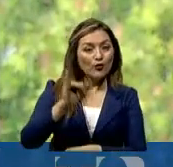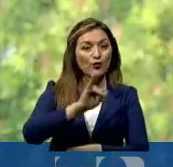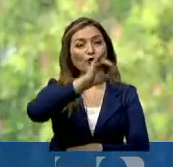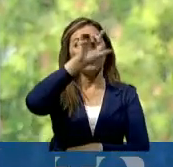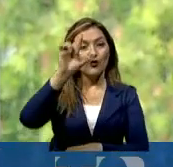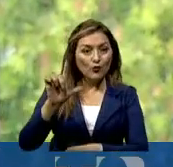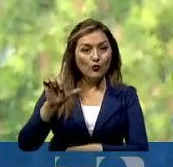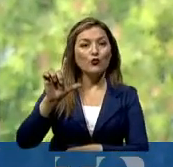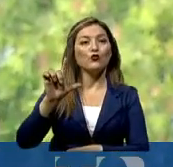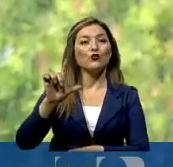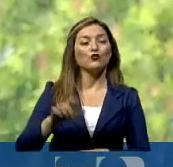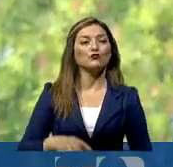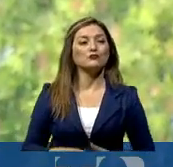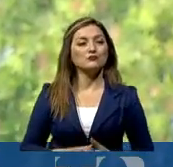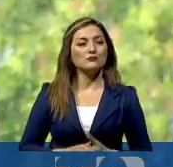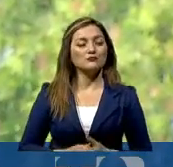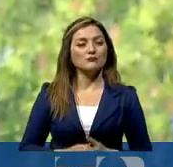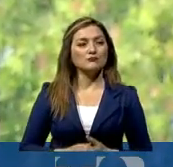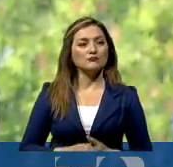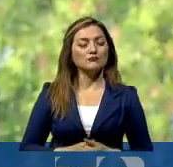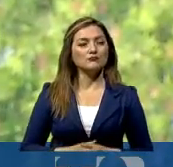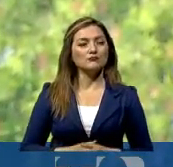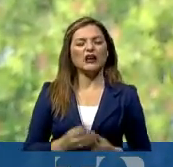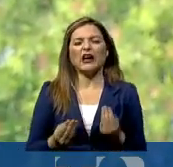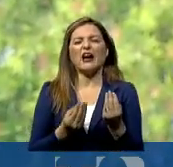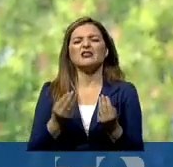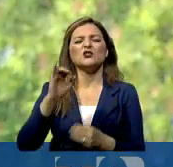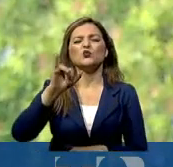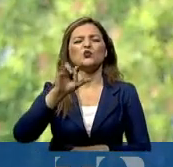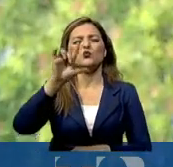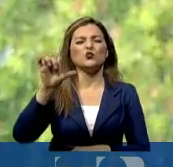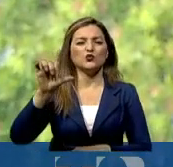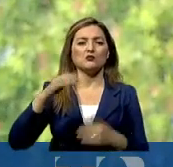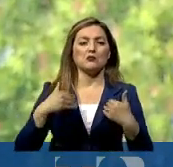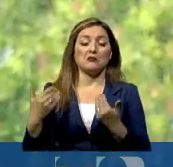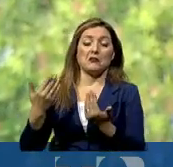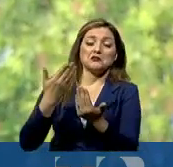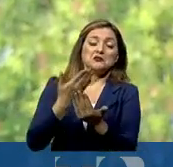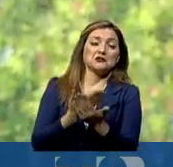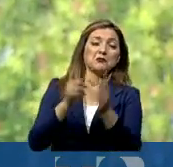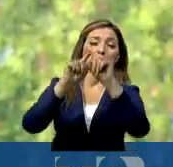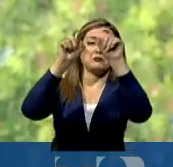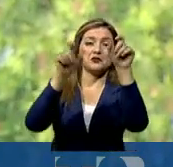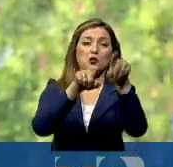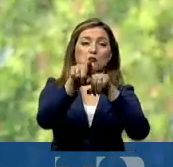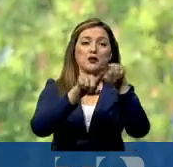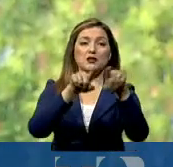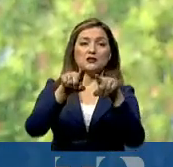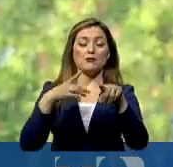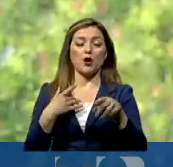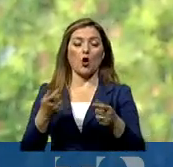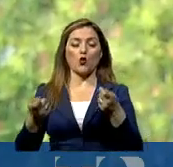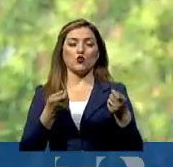que vamos a tener ya presenta a las ofertas ellos